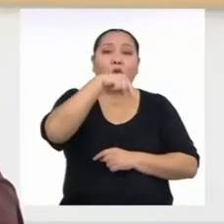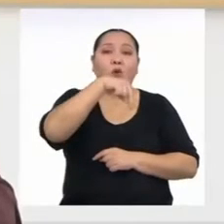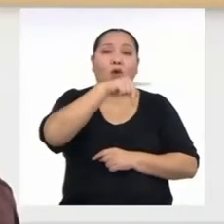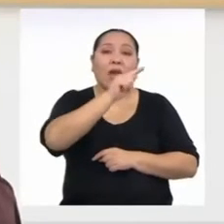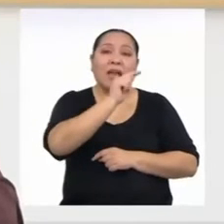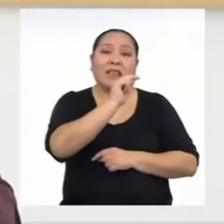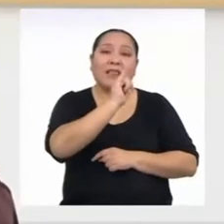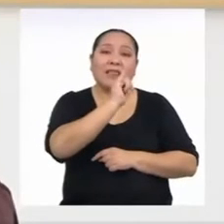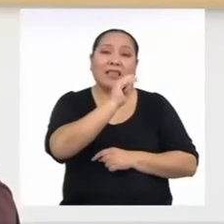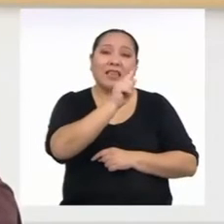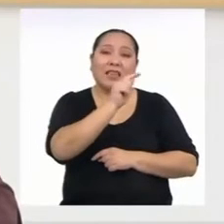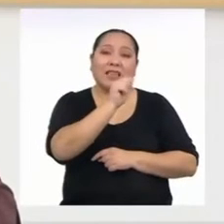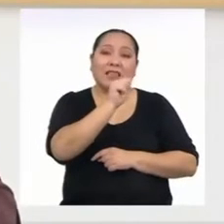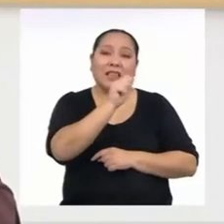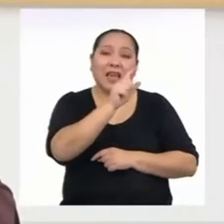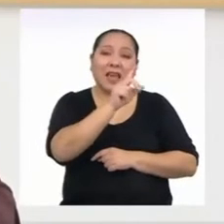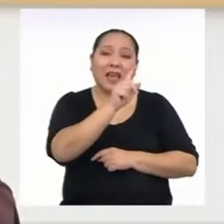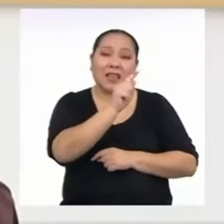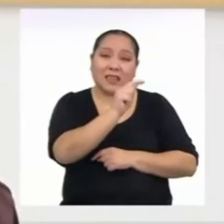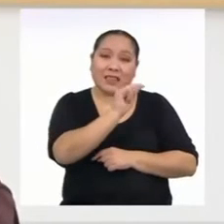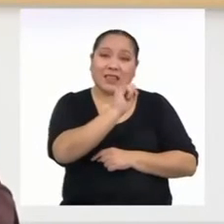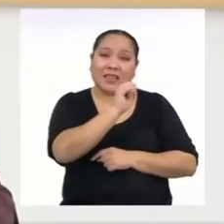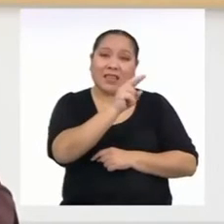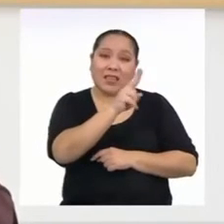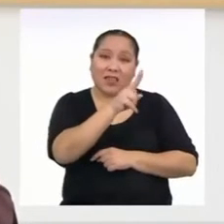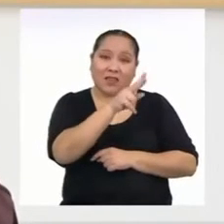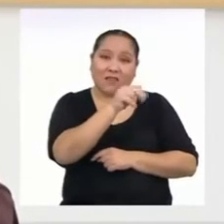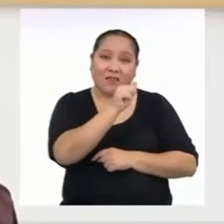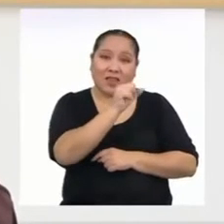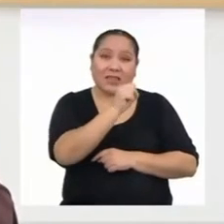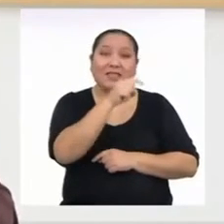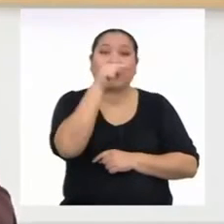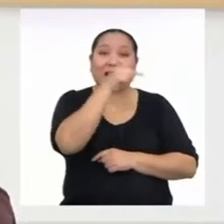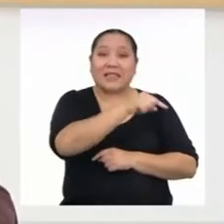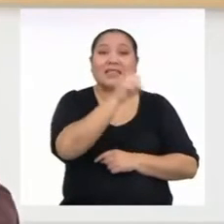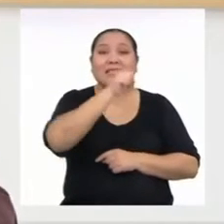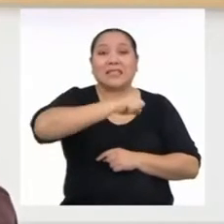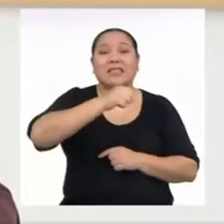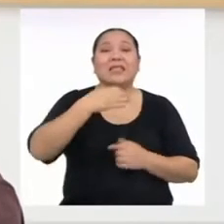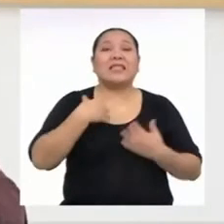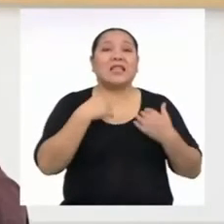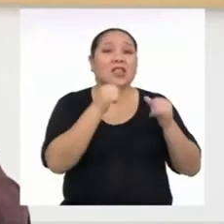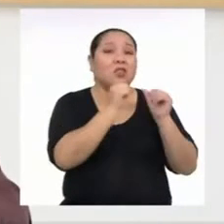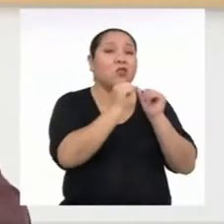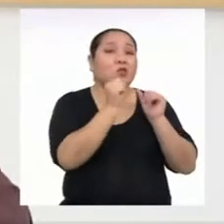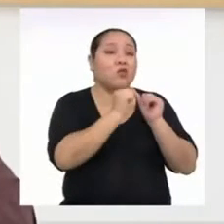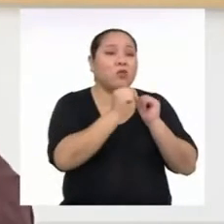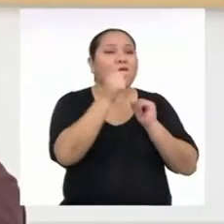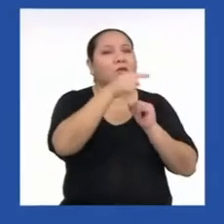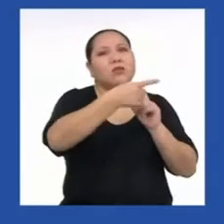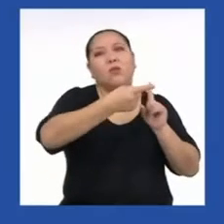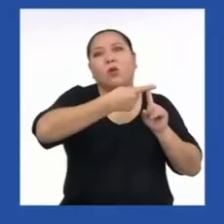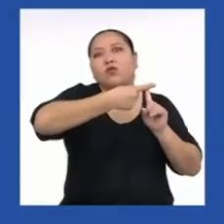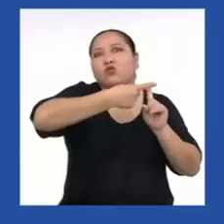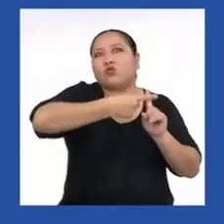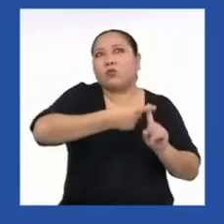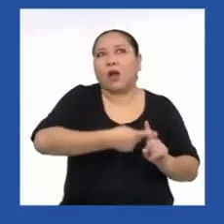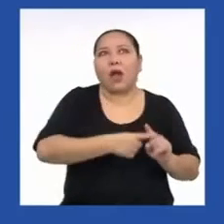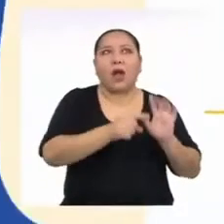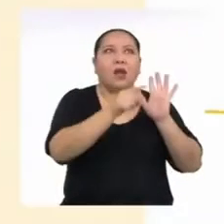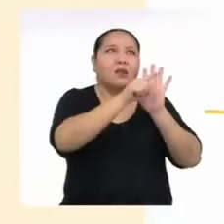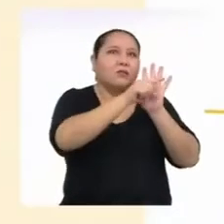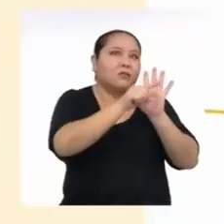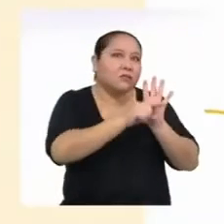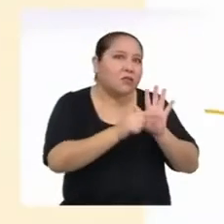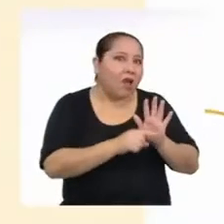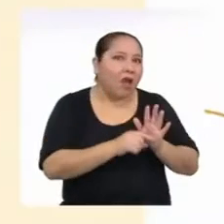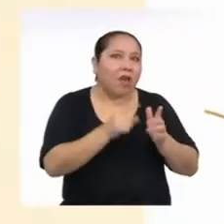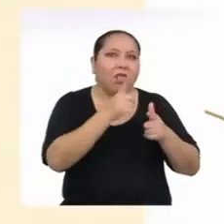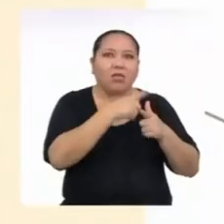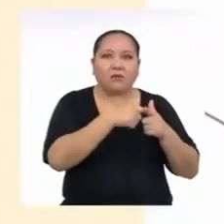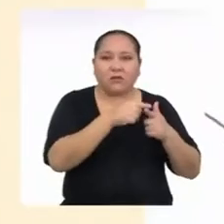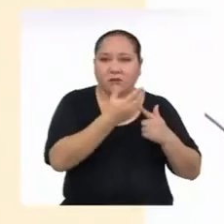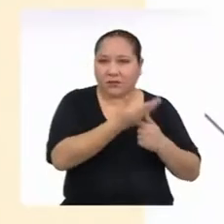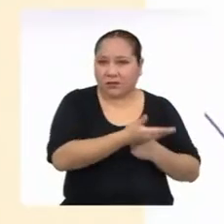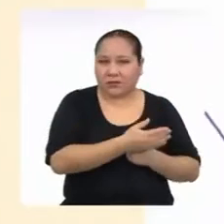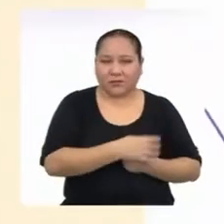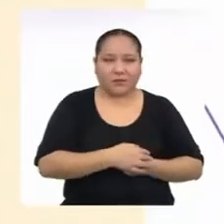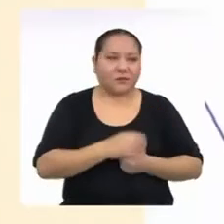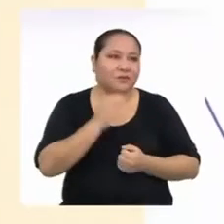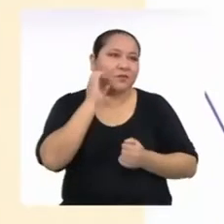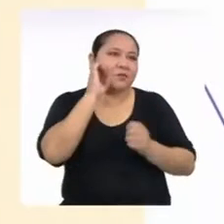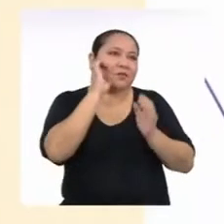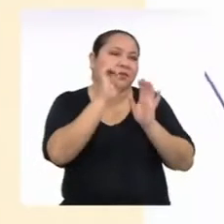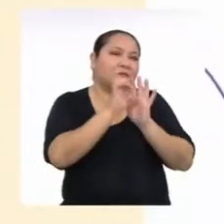expresan mediante valores numéricos y con ellos se pueden realizar operaciones matemáticas. Por